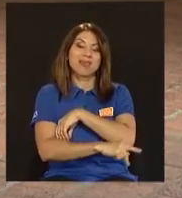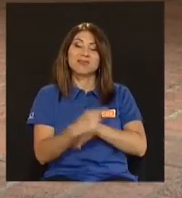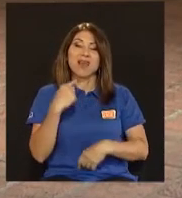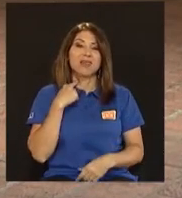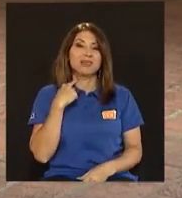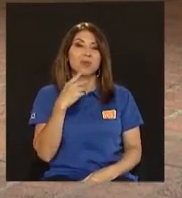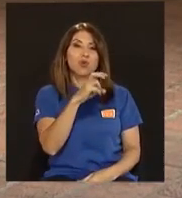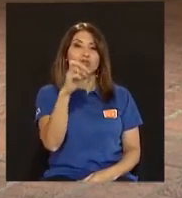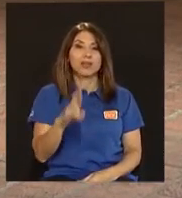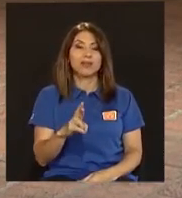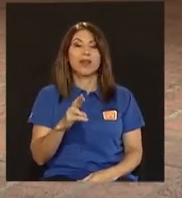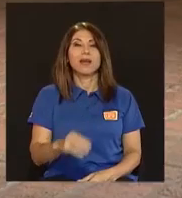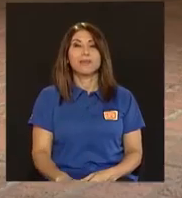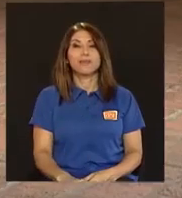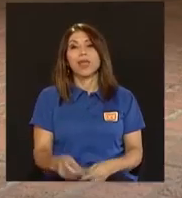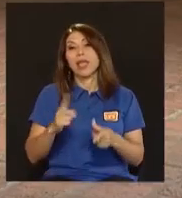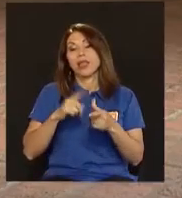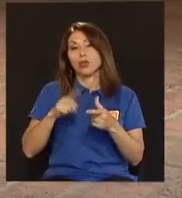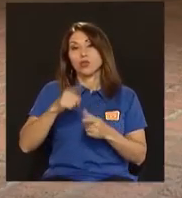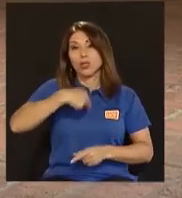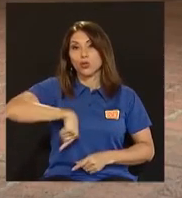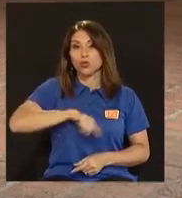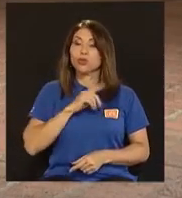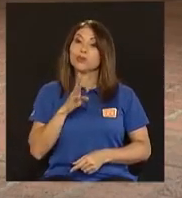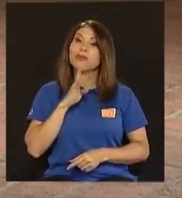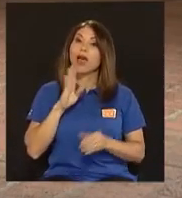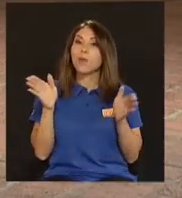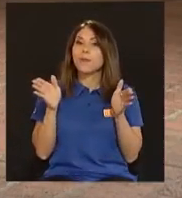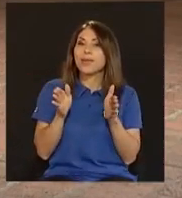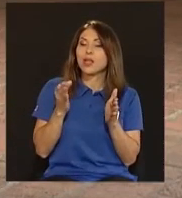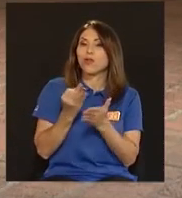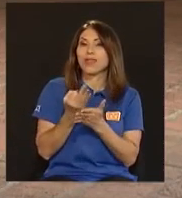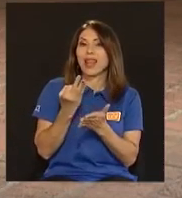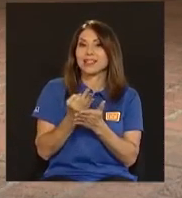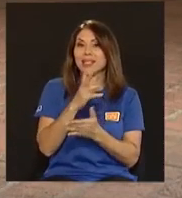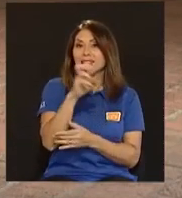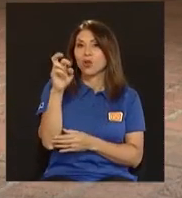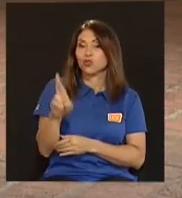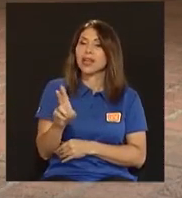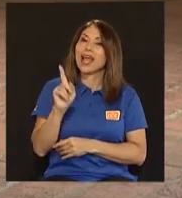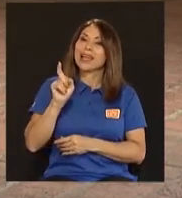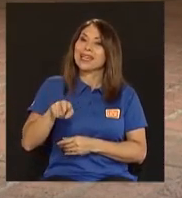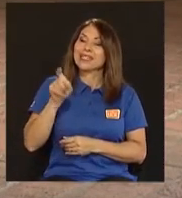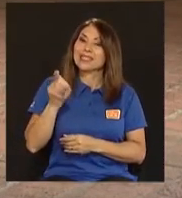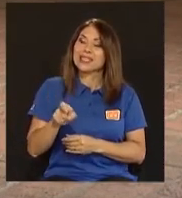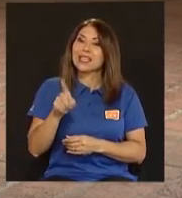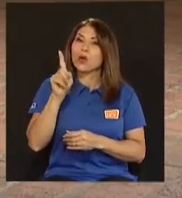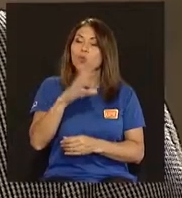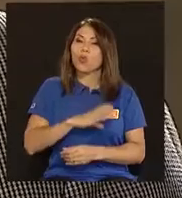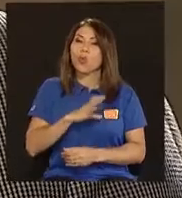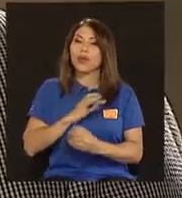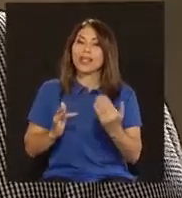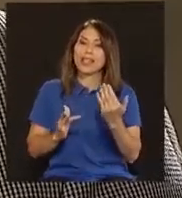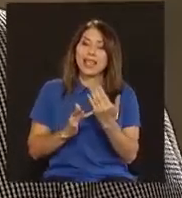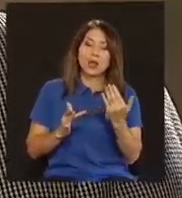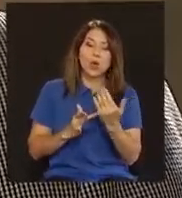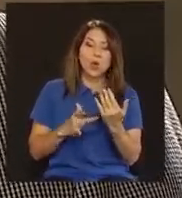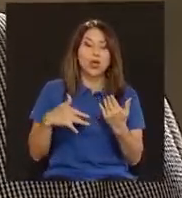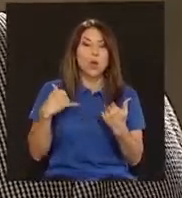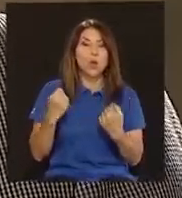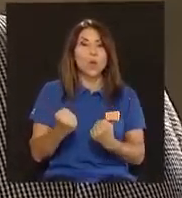conversado es que las microfinanzas en Costa Rica tendrían que tener un componente tecnológico muy, muy intensivo. Tienen que ser